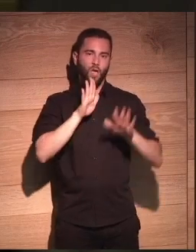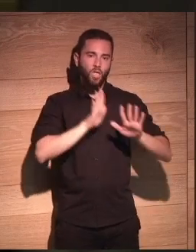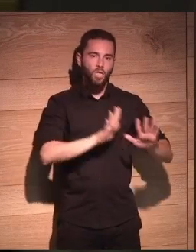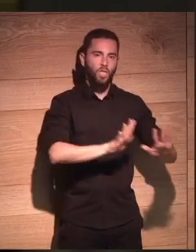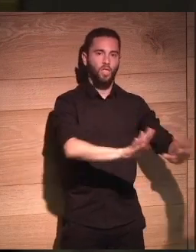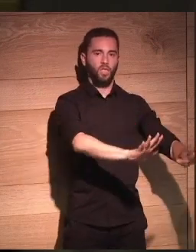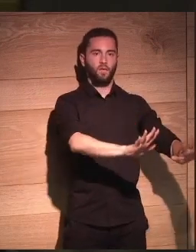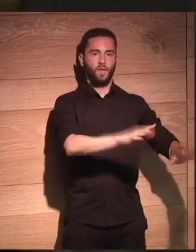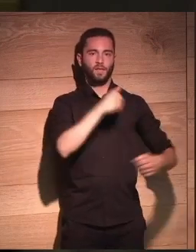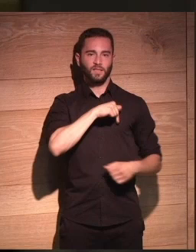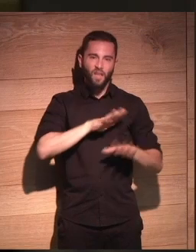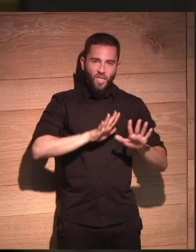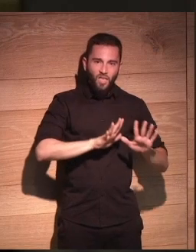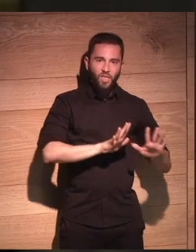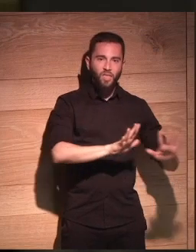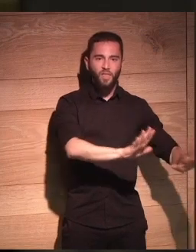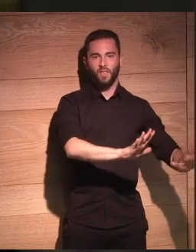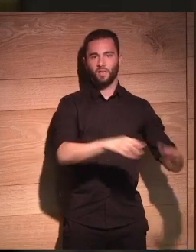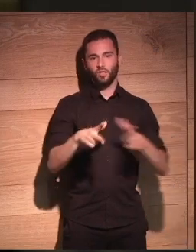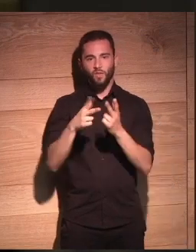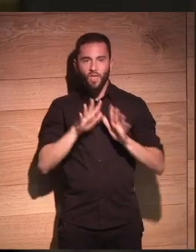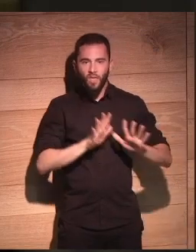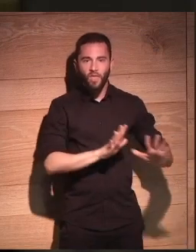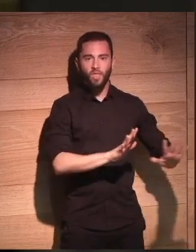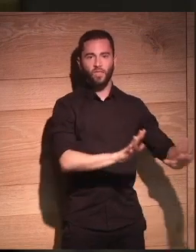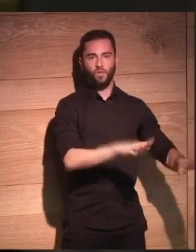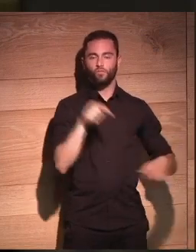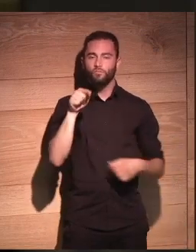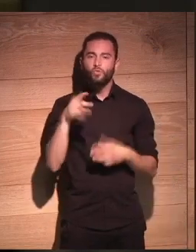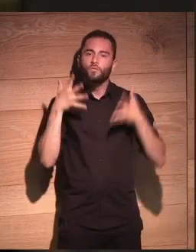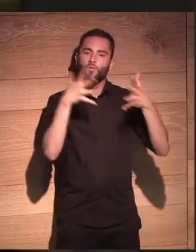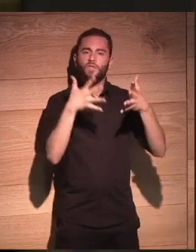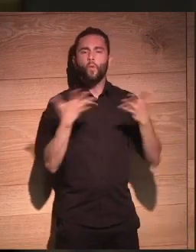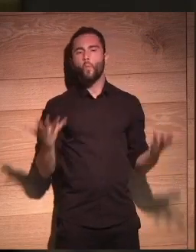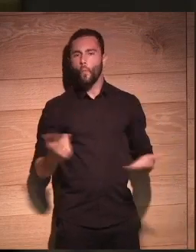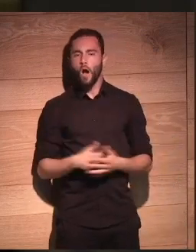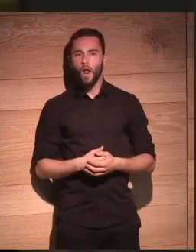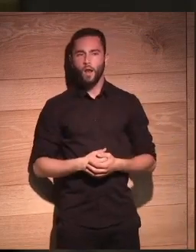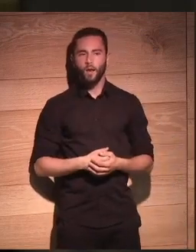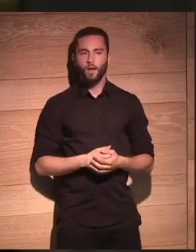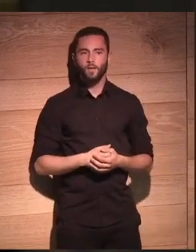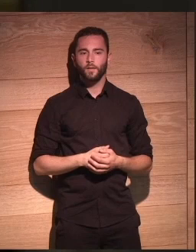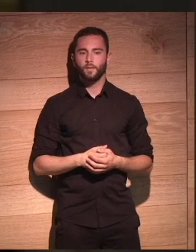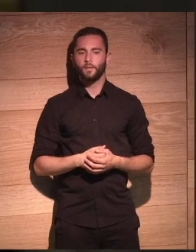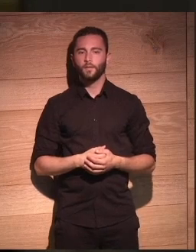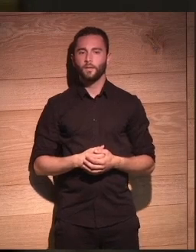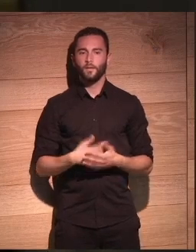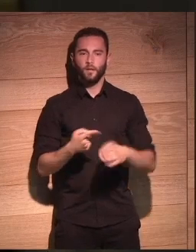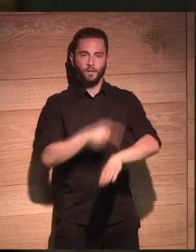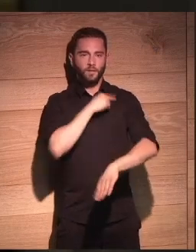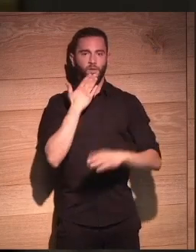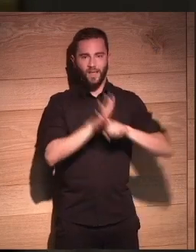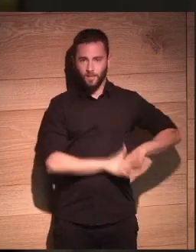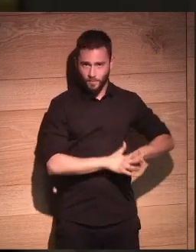abandonadas, más que solas, es que están abandonadas de la sociedad. Sí. ¿Qué le diría usted o qué cree que... Ese ya sigamos al extremo del